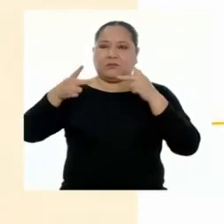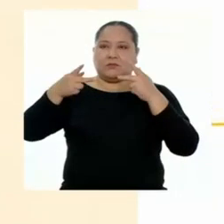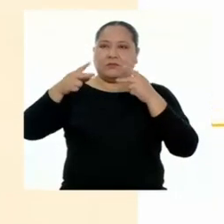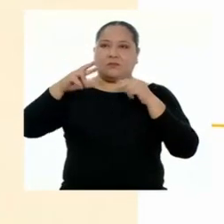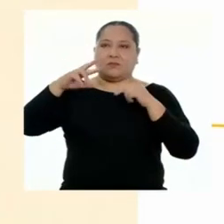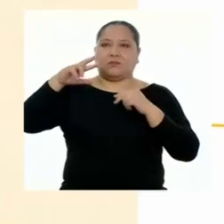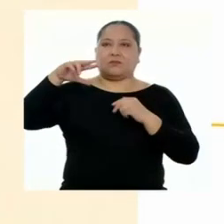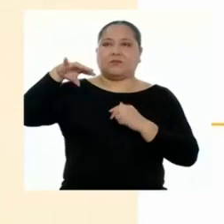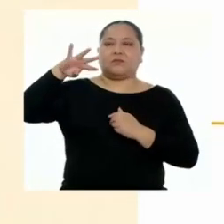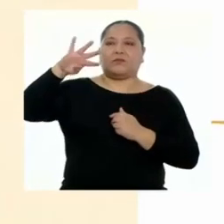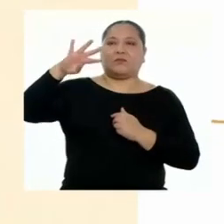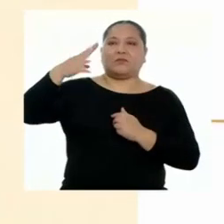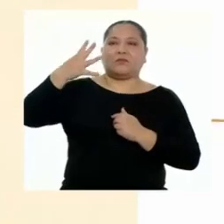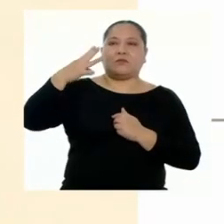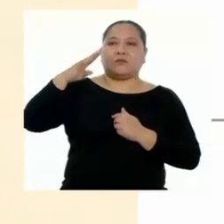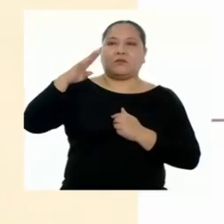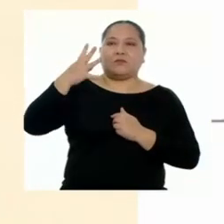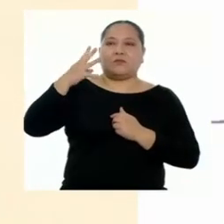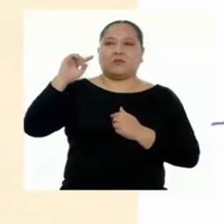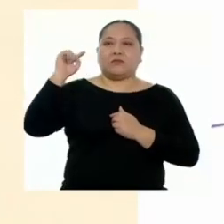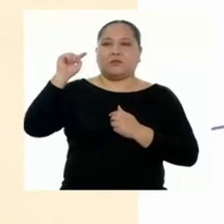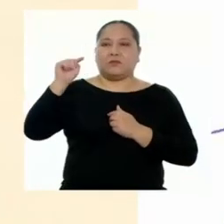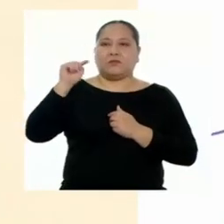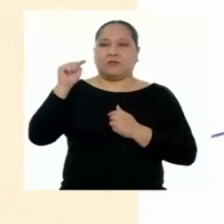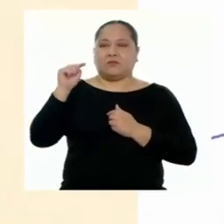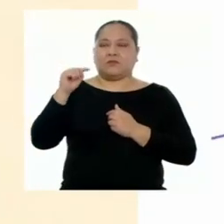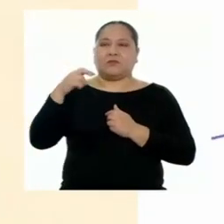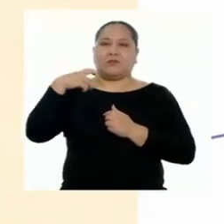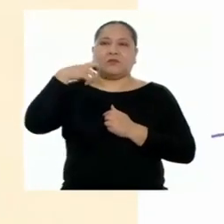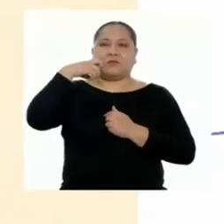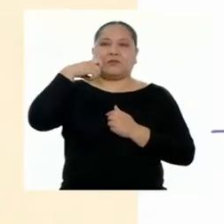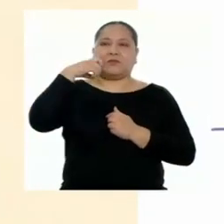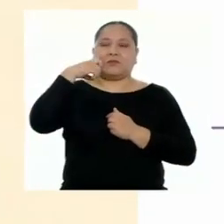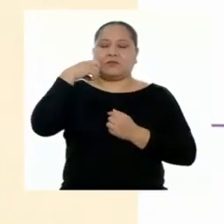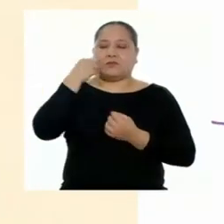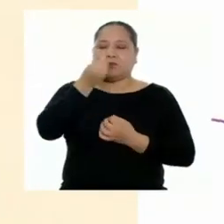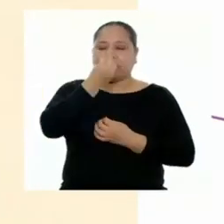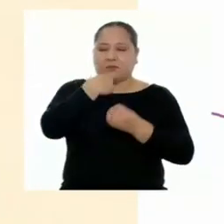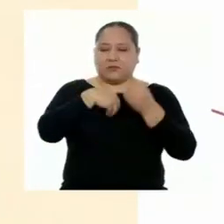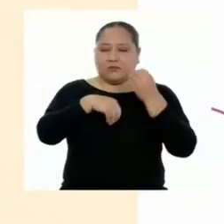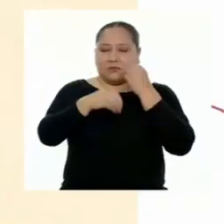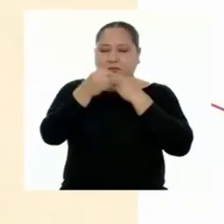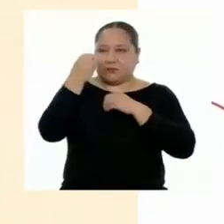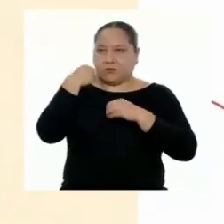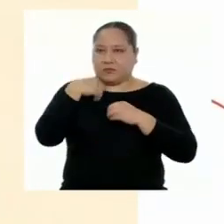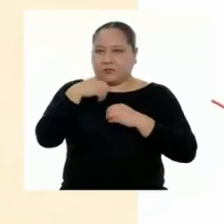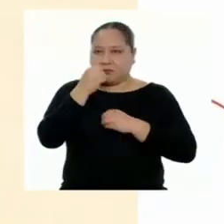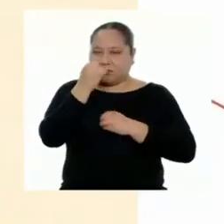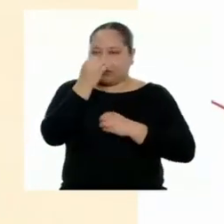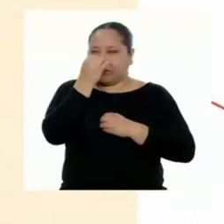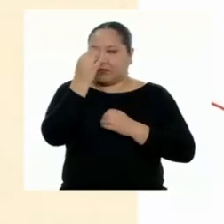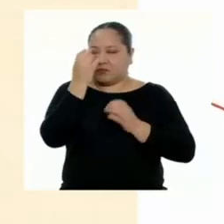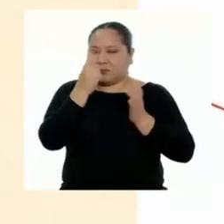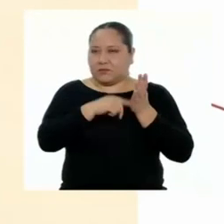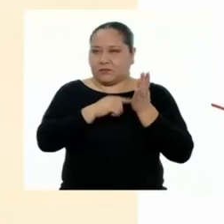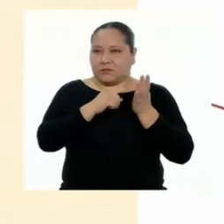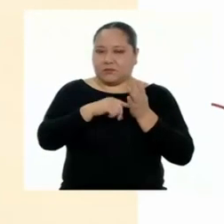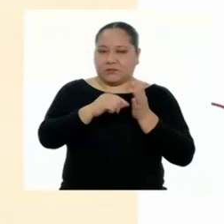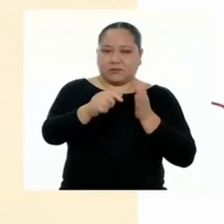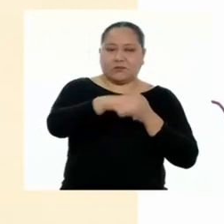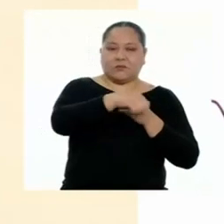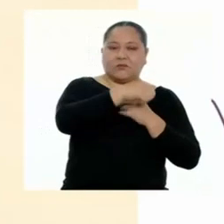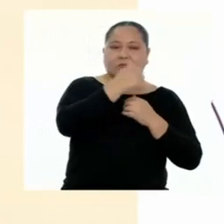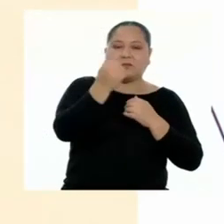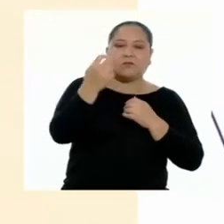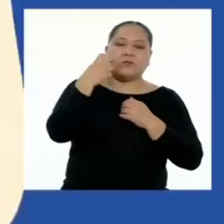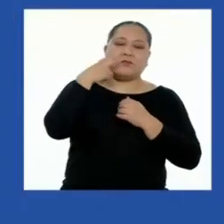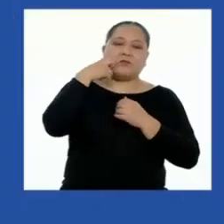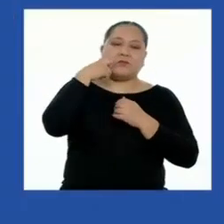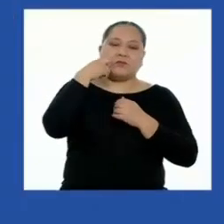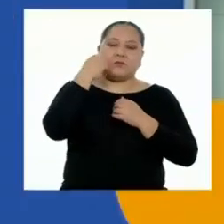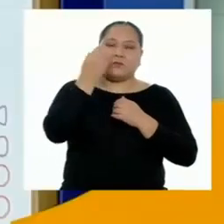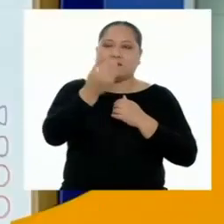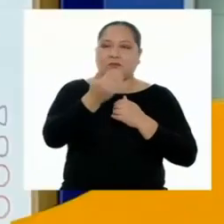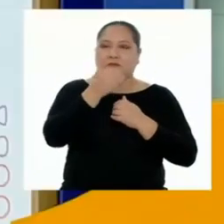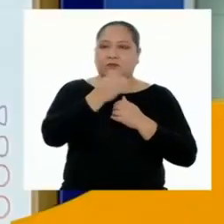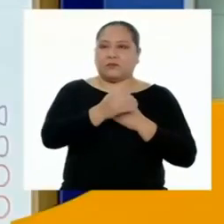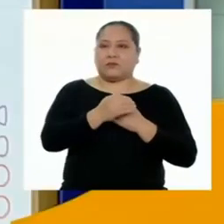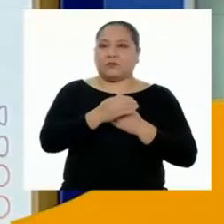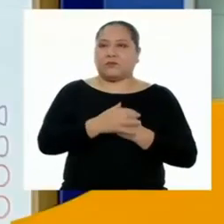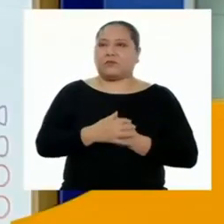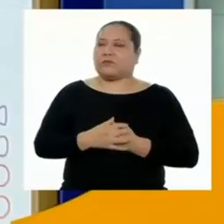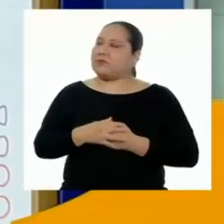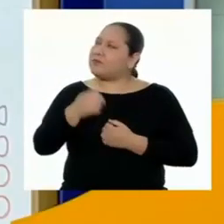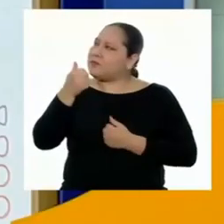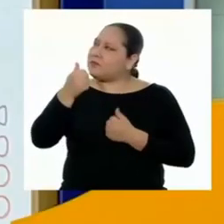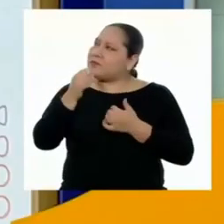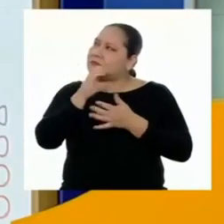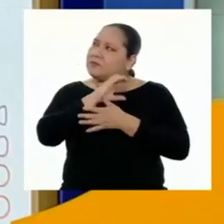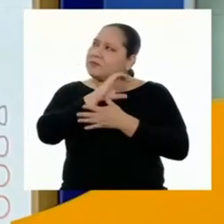los consumidores terciarios, los carnívoros que se alimentan en algunas ocasiones de otros carnívoros.